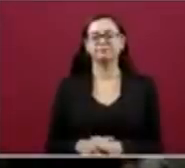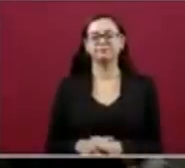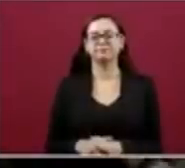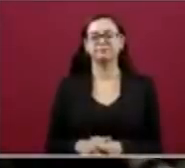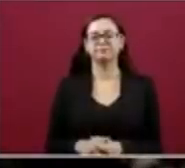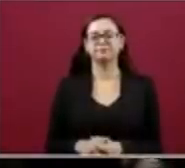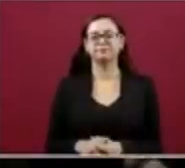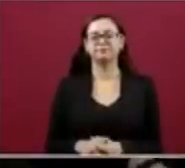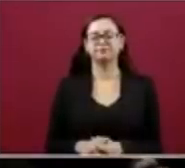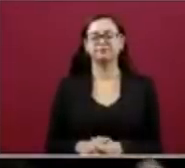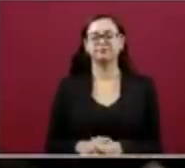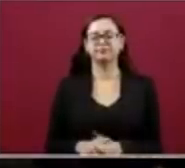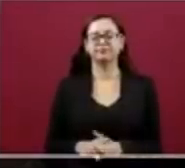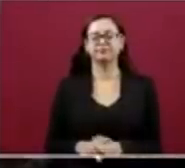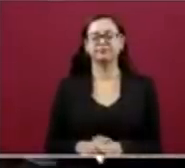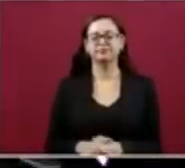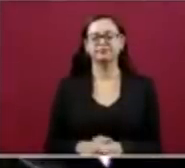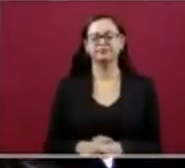tarde.